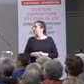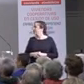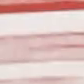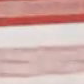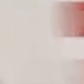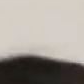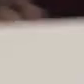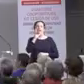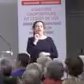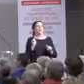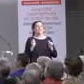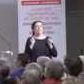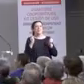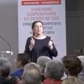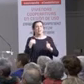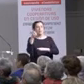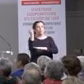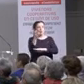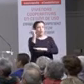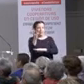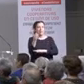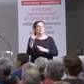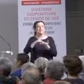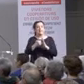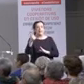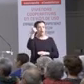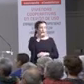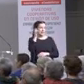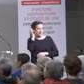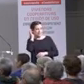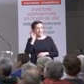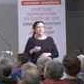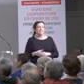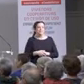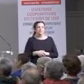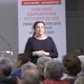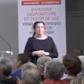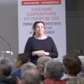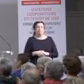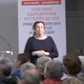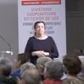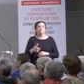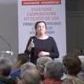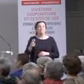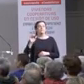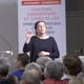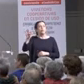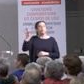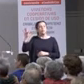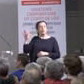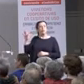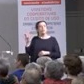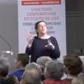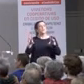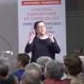vamos a comenzar ya con las ponencias de las técnicas y los técnicos. Después de sus intervenciones vais a poder hacer todas